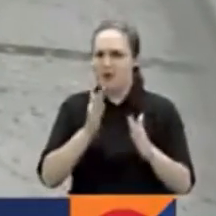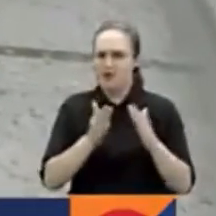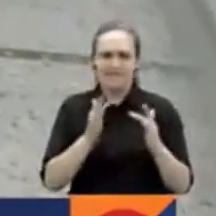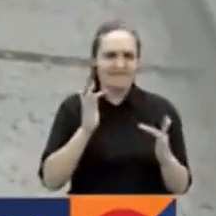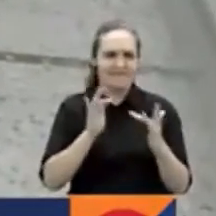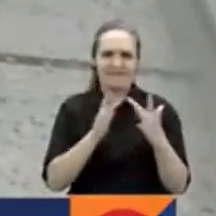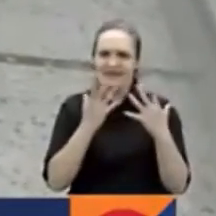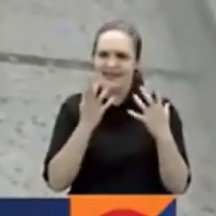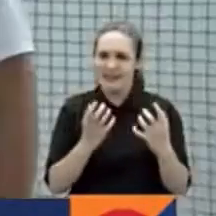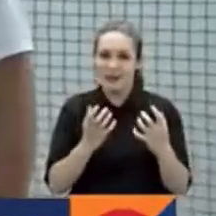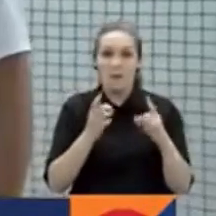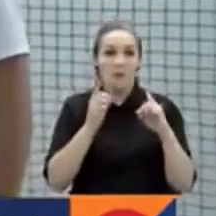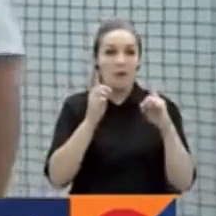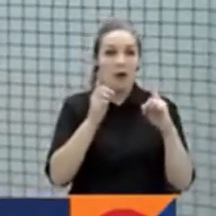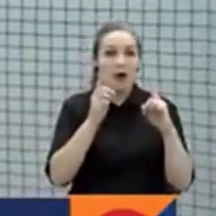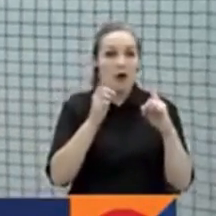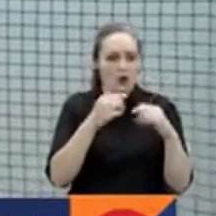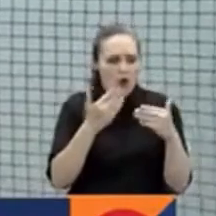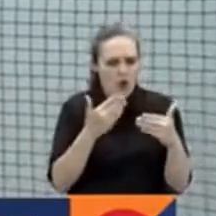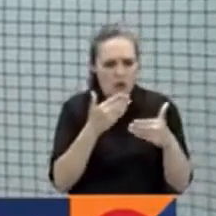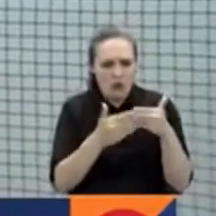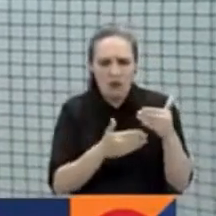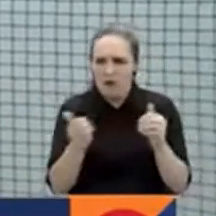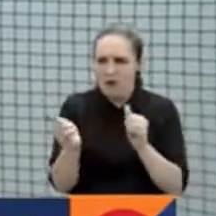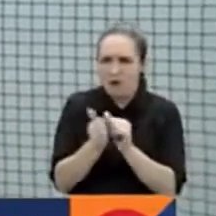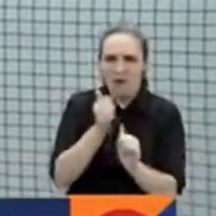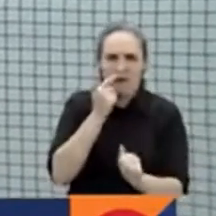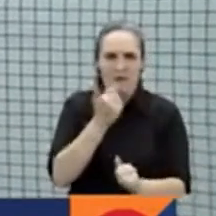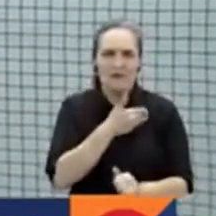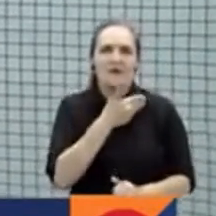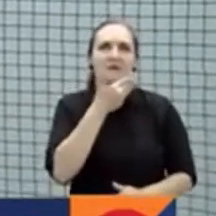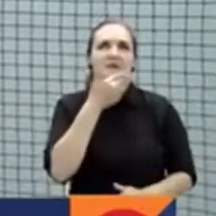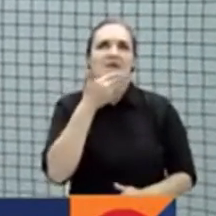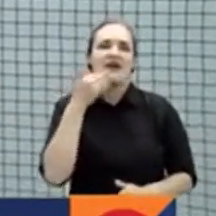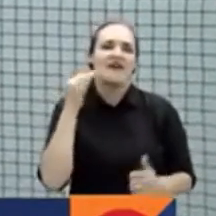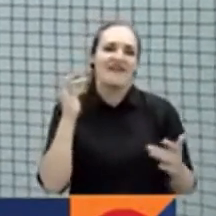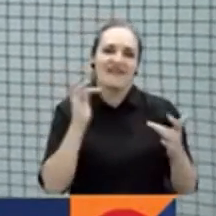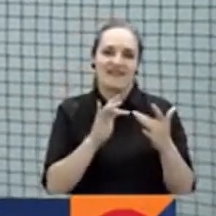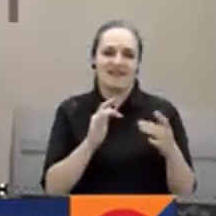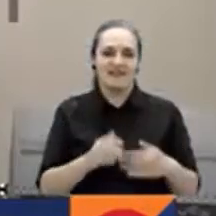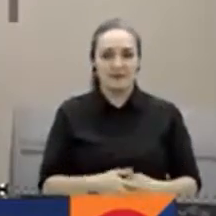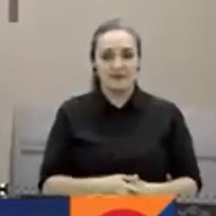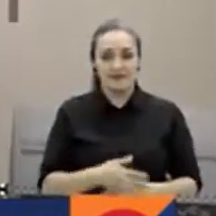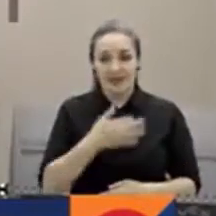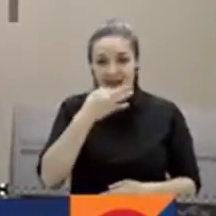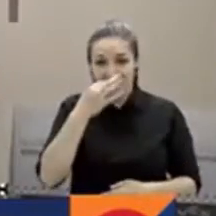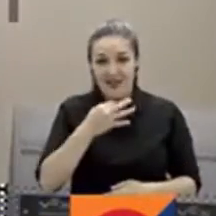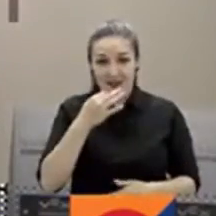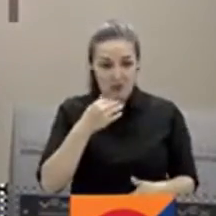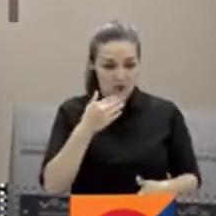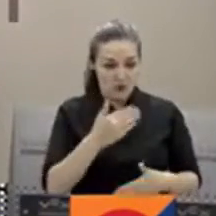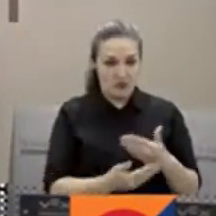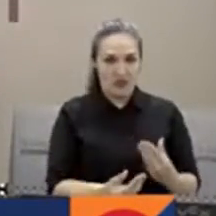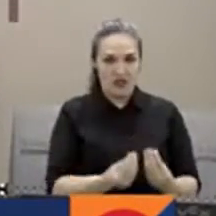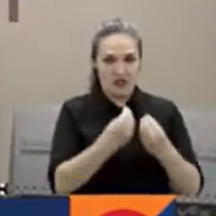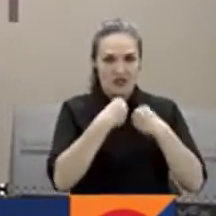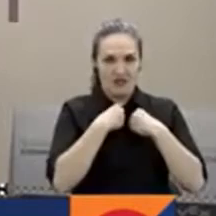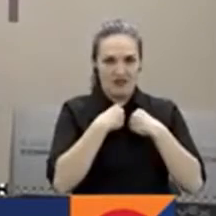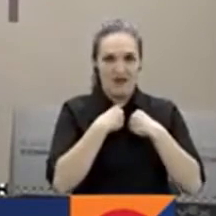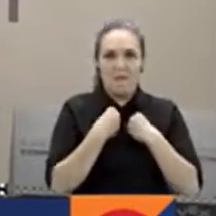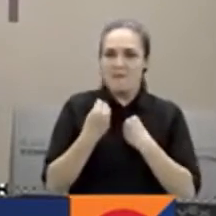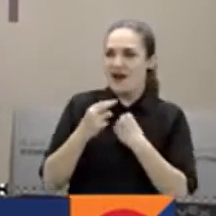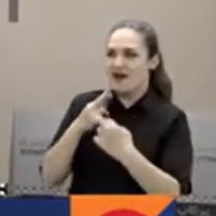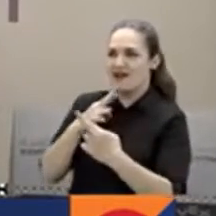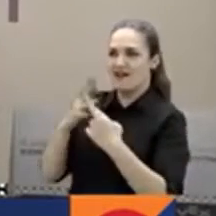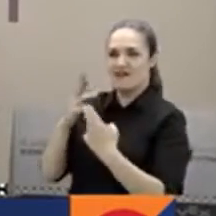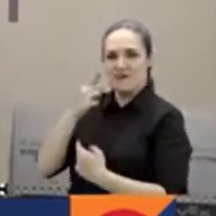los apasiona, pero hacerlo en compañía de sus padres es una experiencia inigualable. La verdad es que es un proceso que refuerza la relación